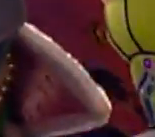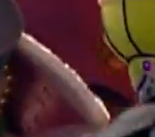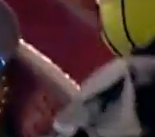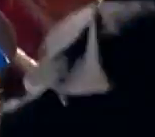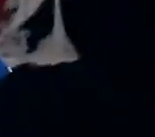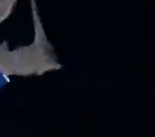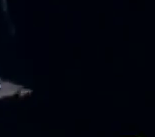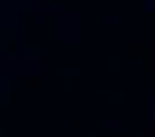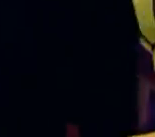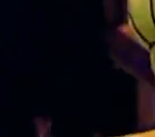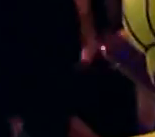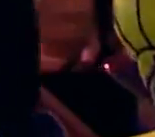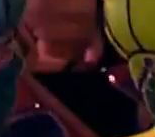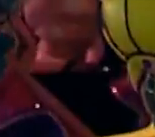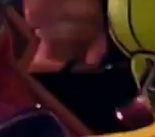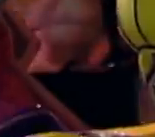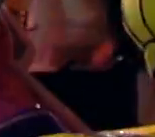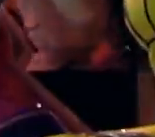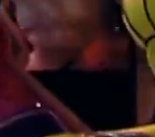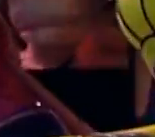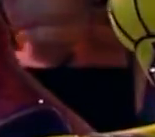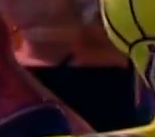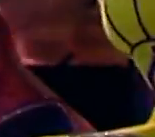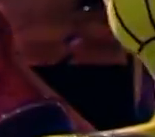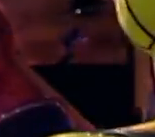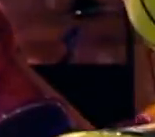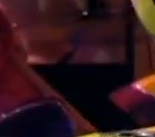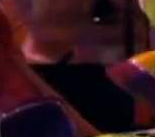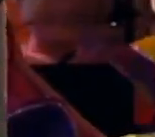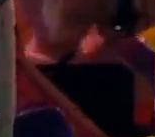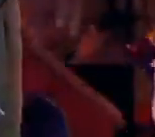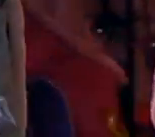Canaria 2014. El aplauso, el aplauso.